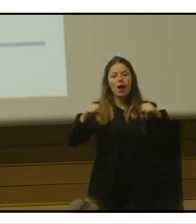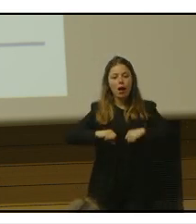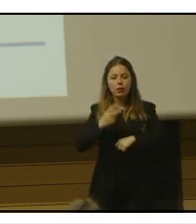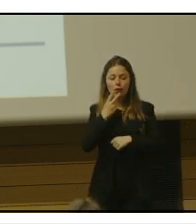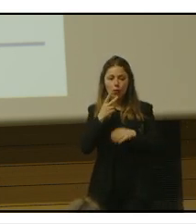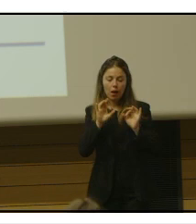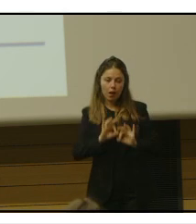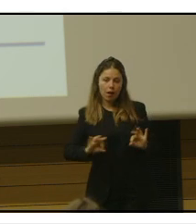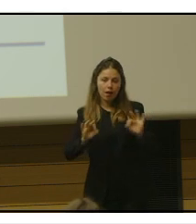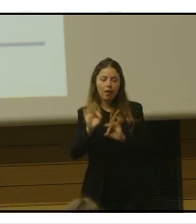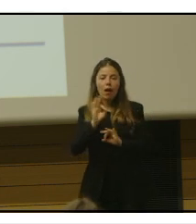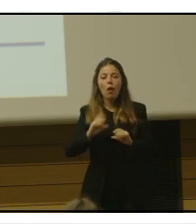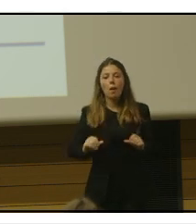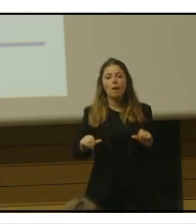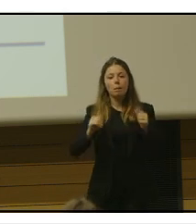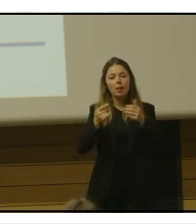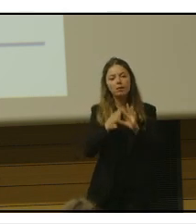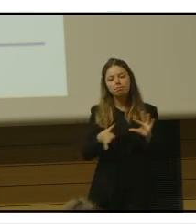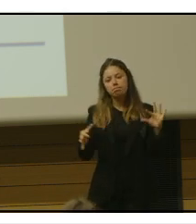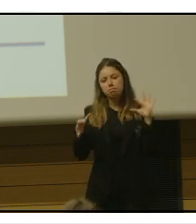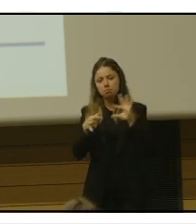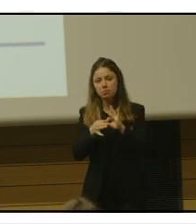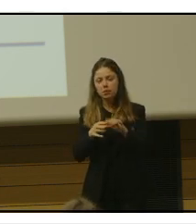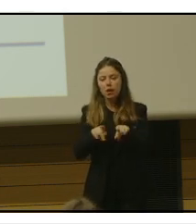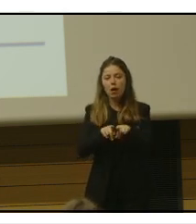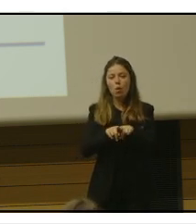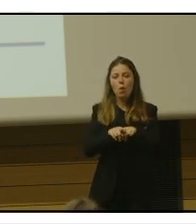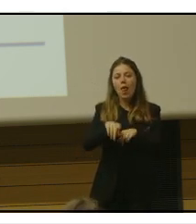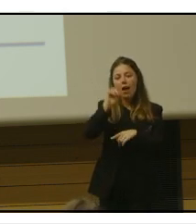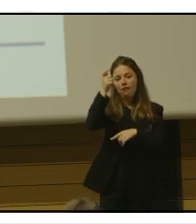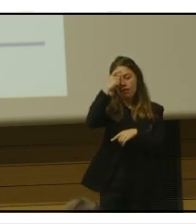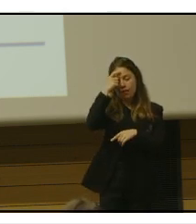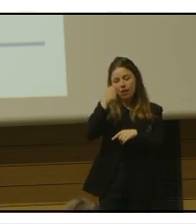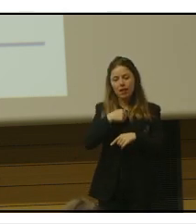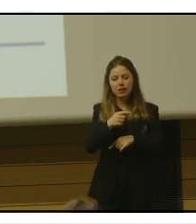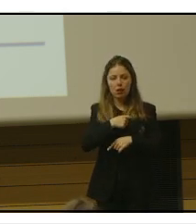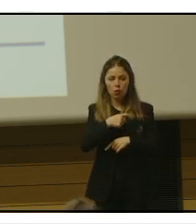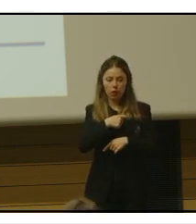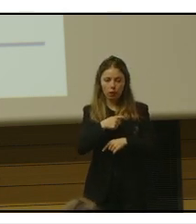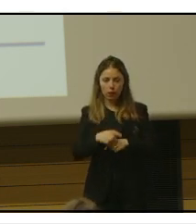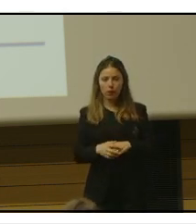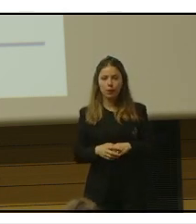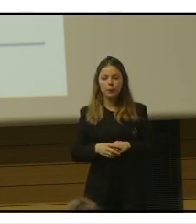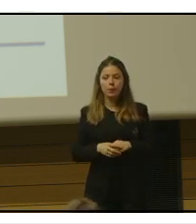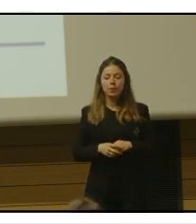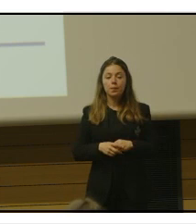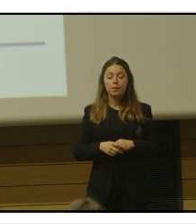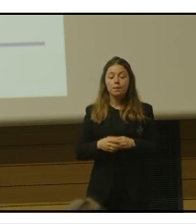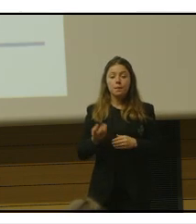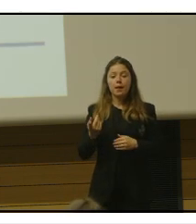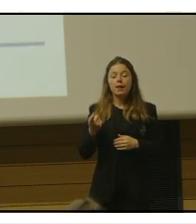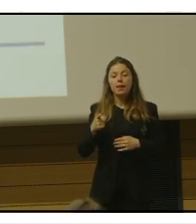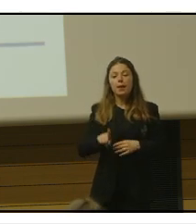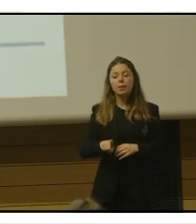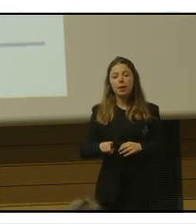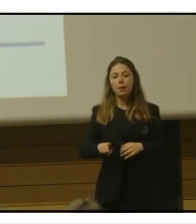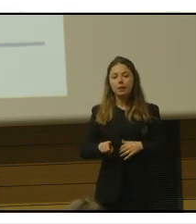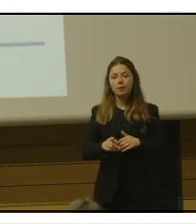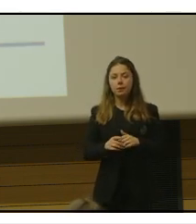fuman, y empieza a relacionarlo ya con las enfermedades cardiovasculares. Y entonces, bueno,